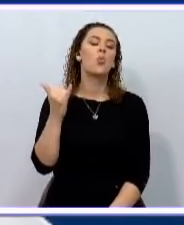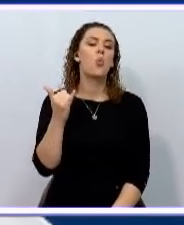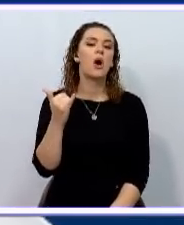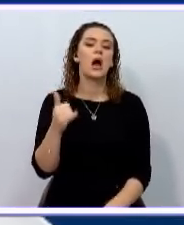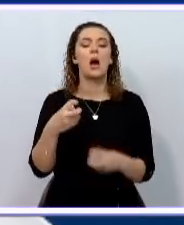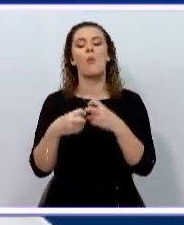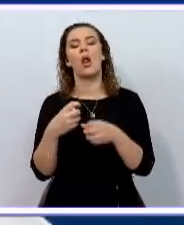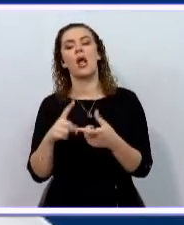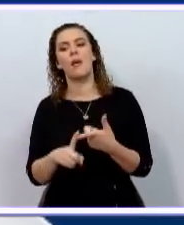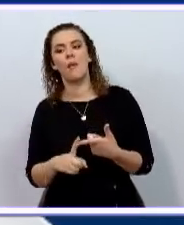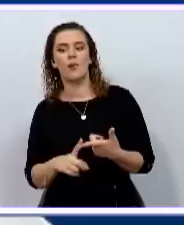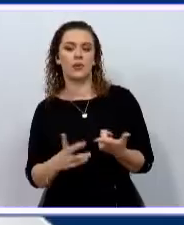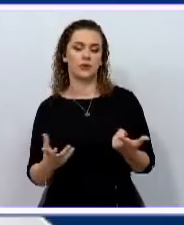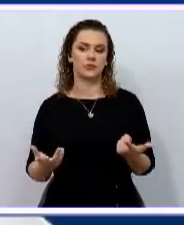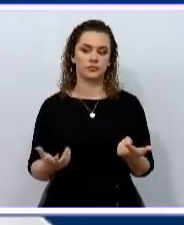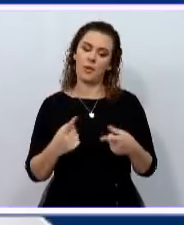polémicas